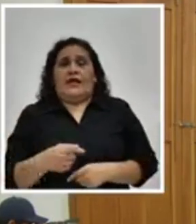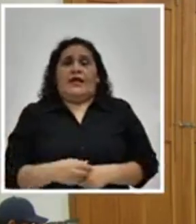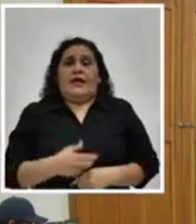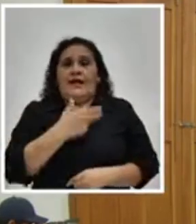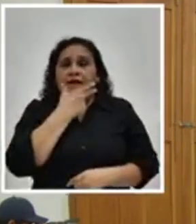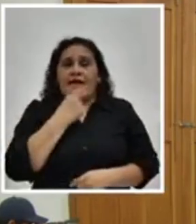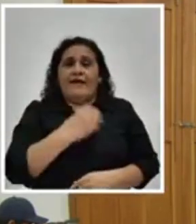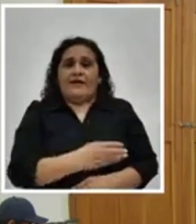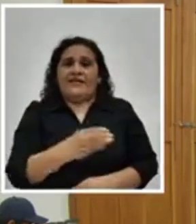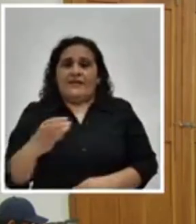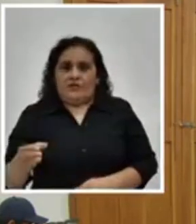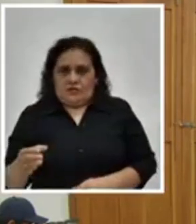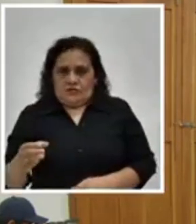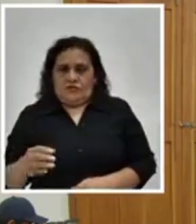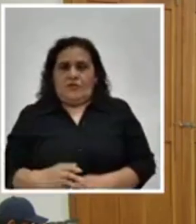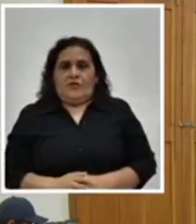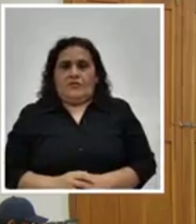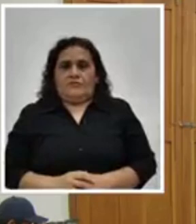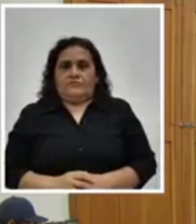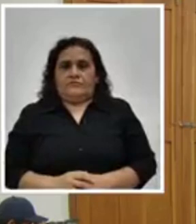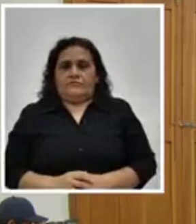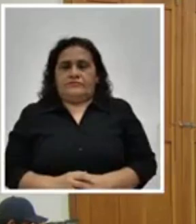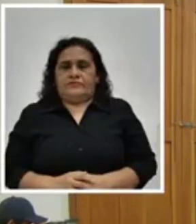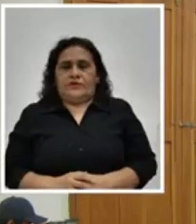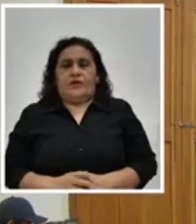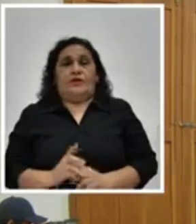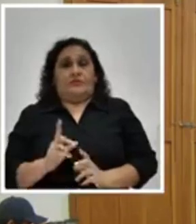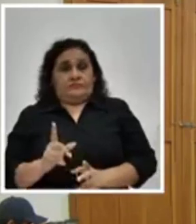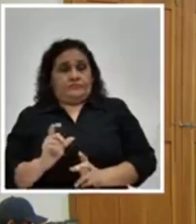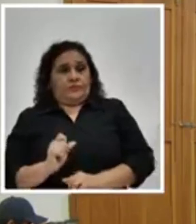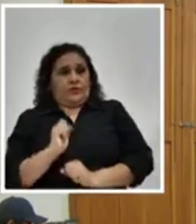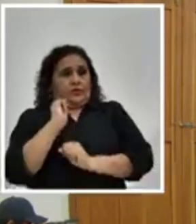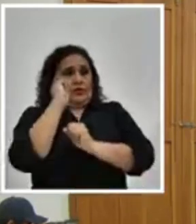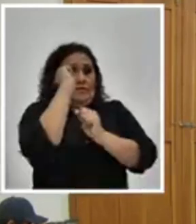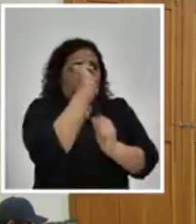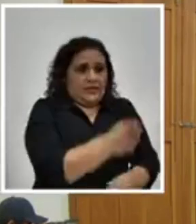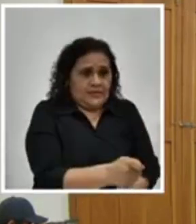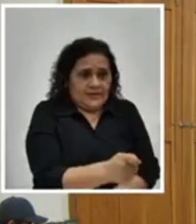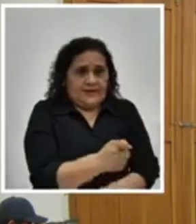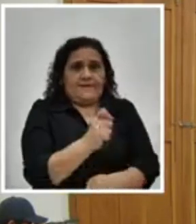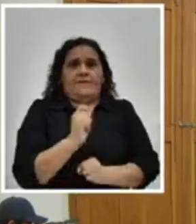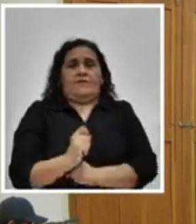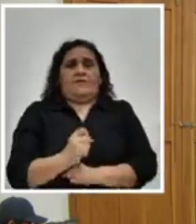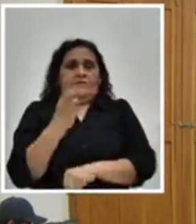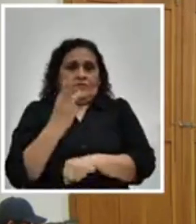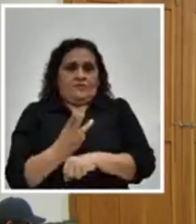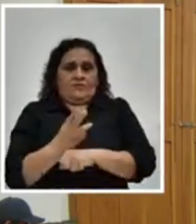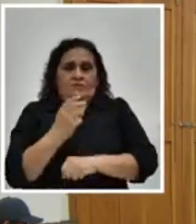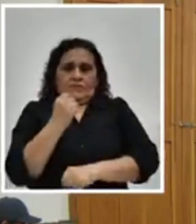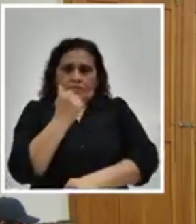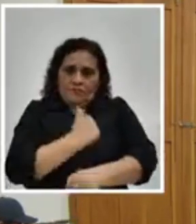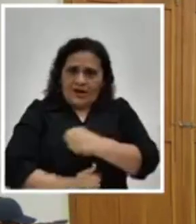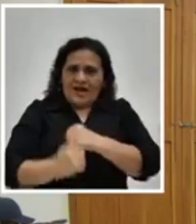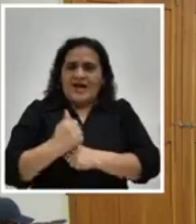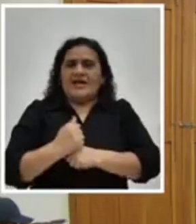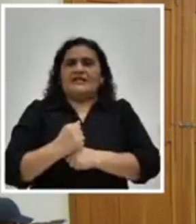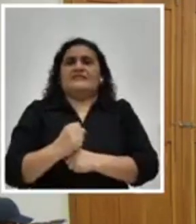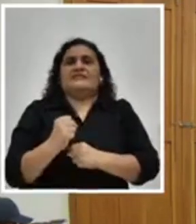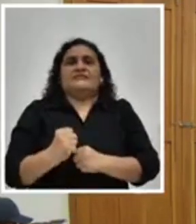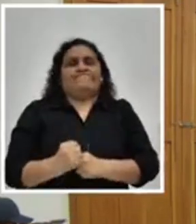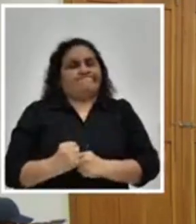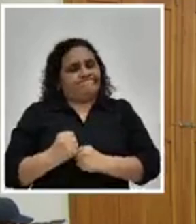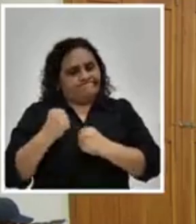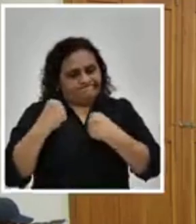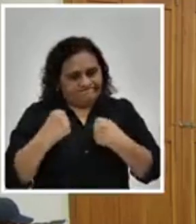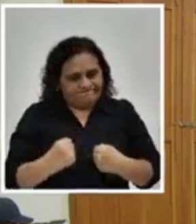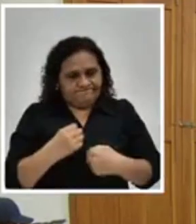lo que respecta a la pesca, en este tercer año de administración, refrendamos el compromiso de coadyuvar con el